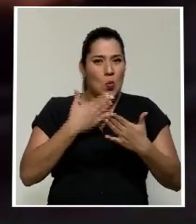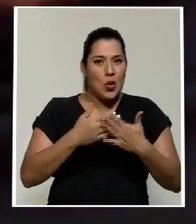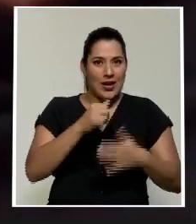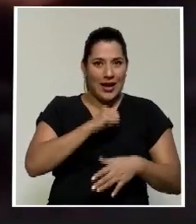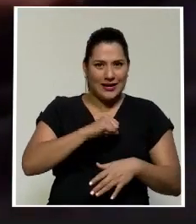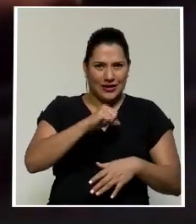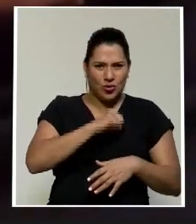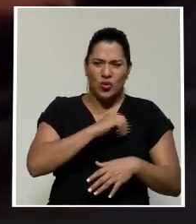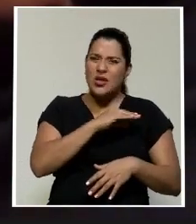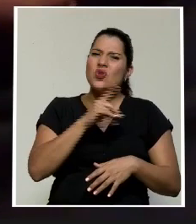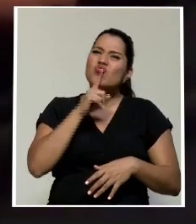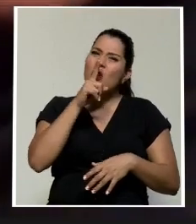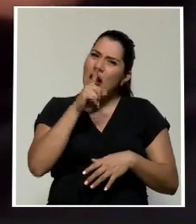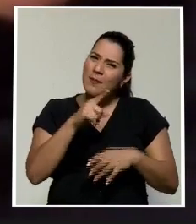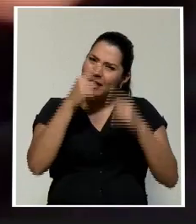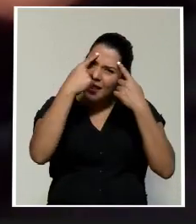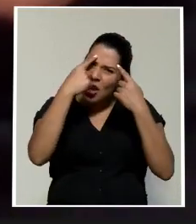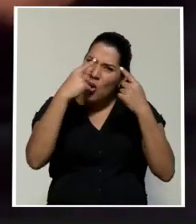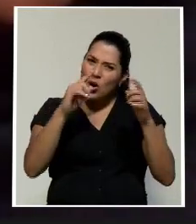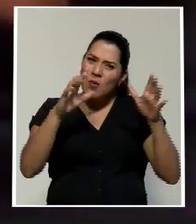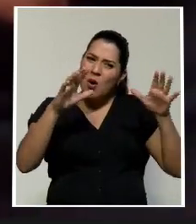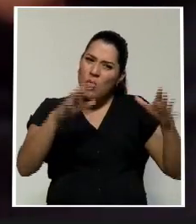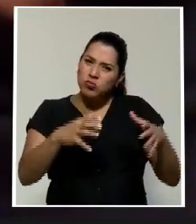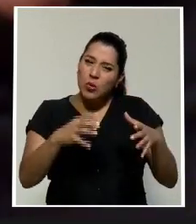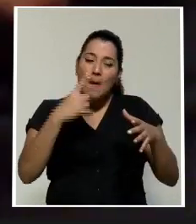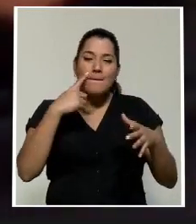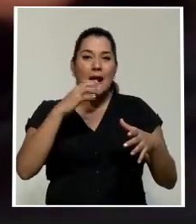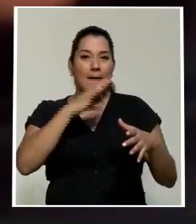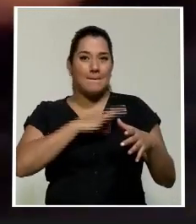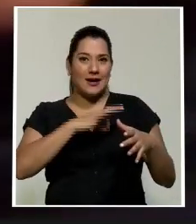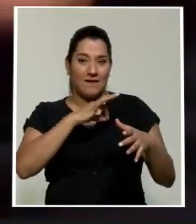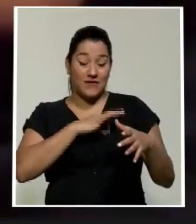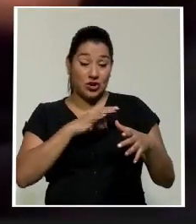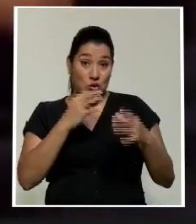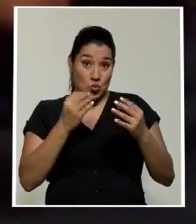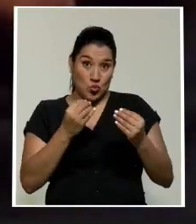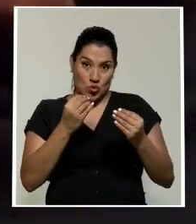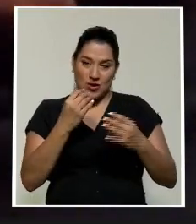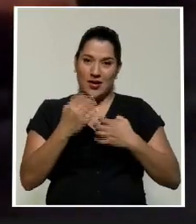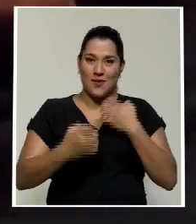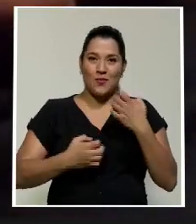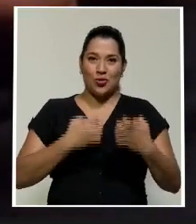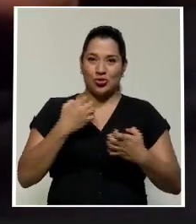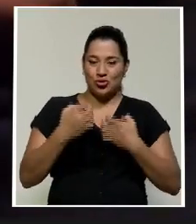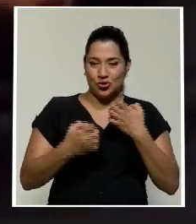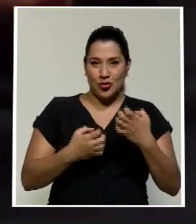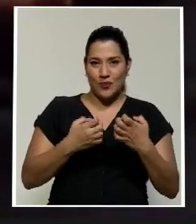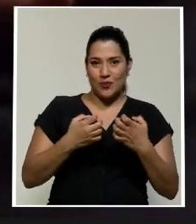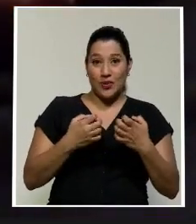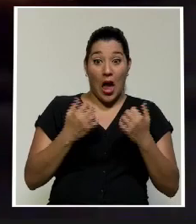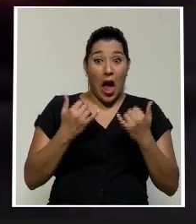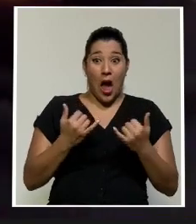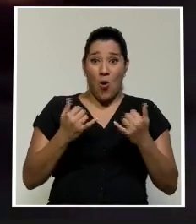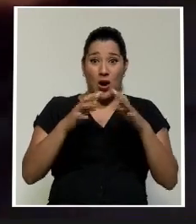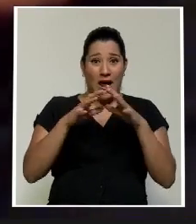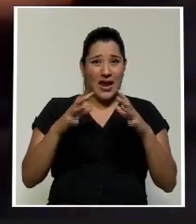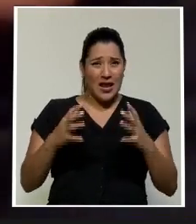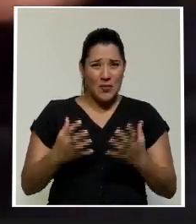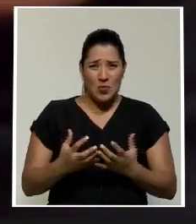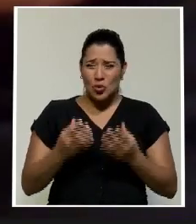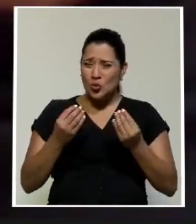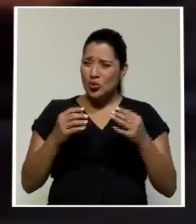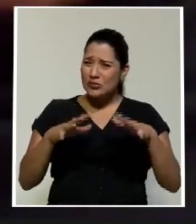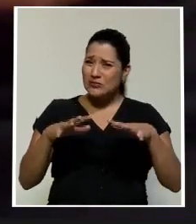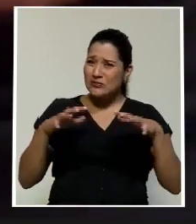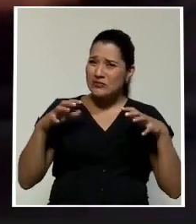realmente se crea una comunidad para el bien, digamos, que es muy emocionante en momentos en que el mundo está un poco